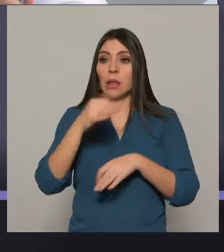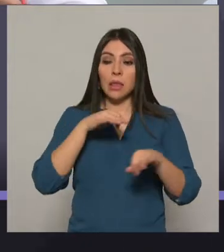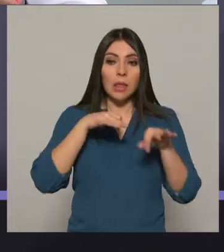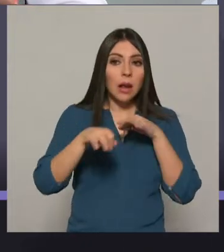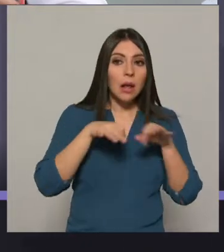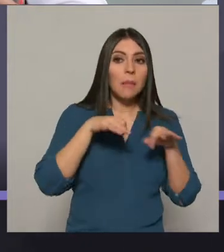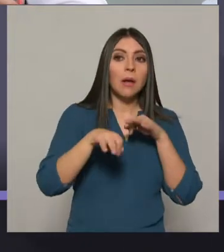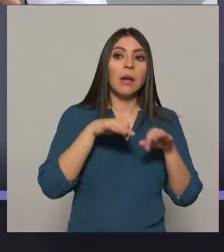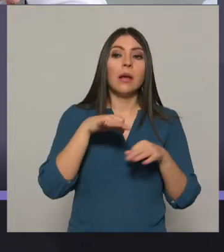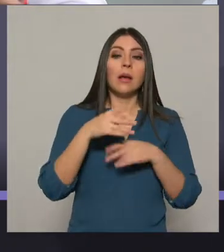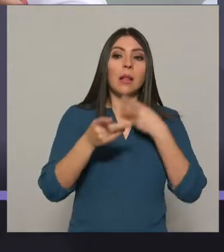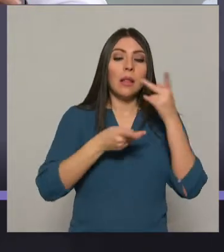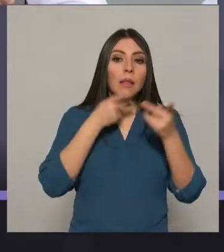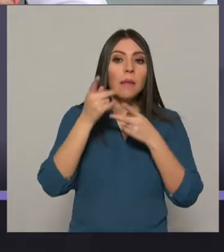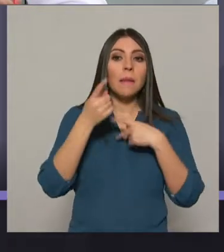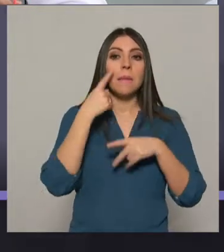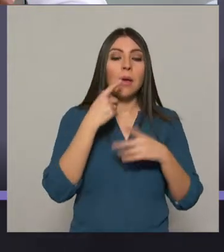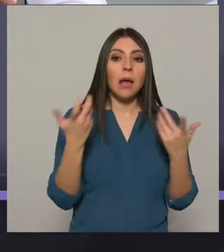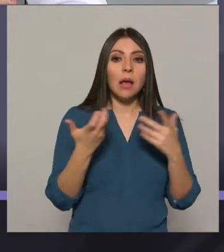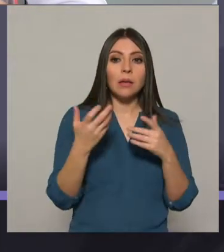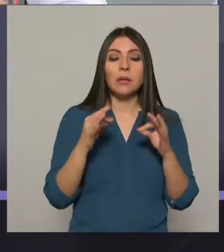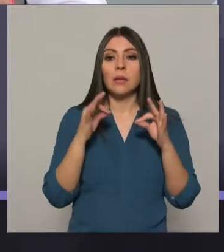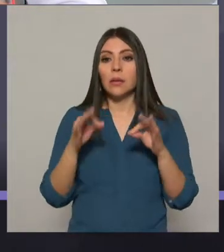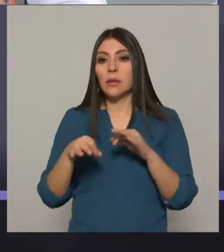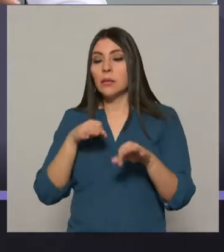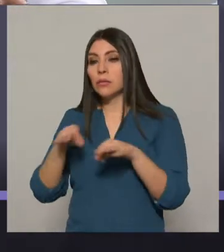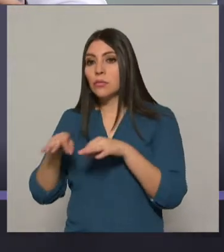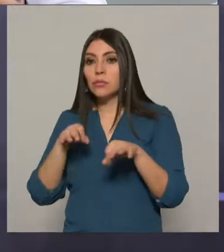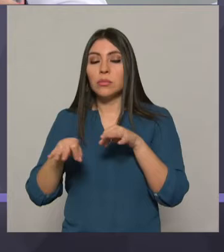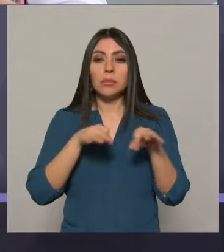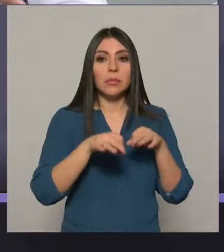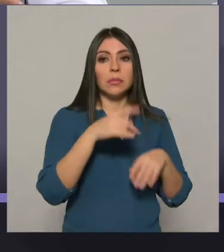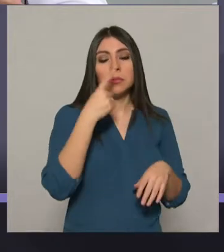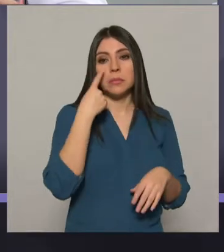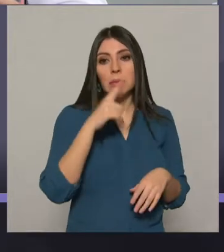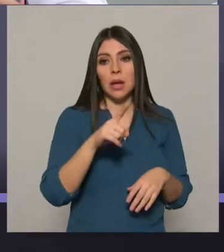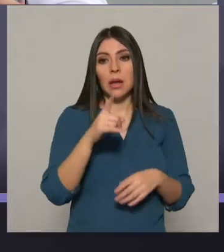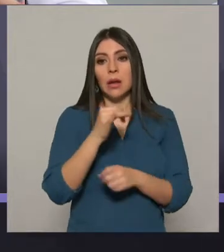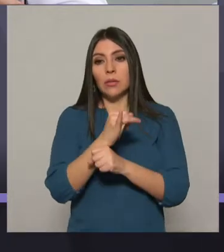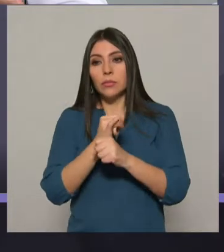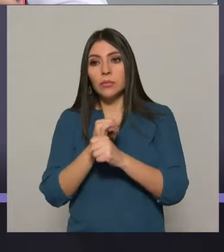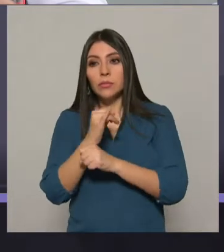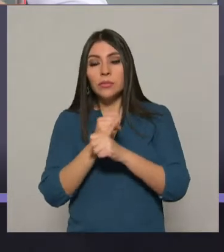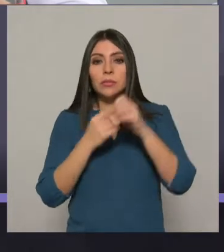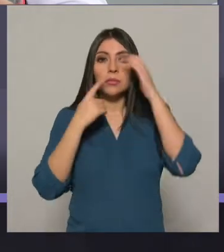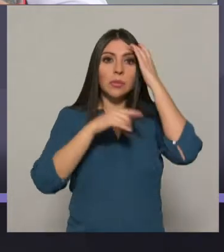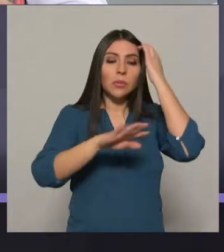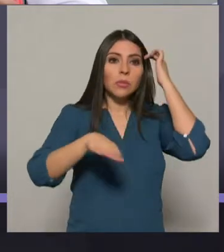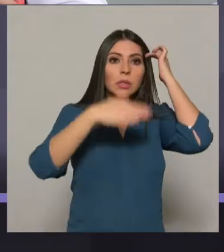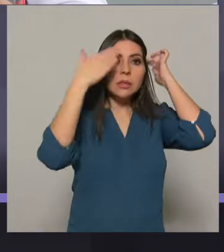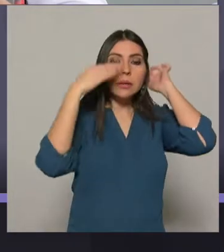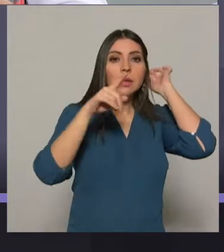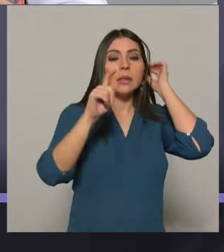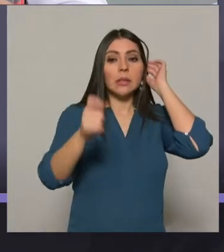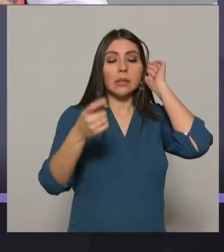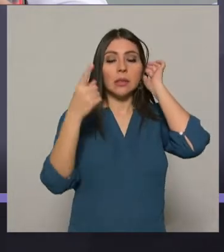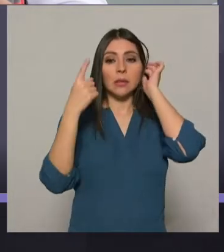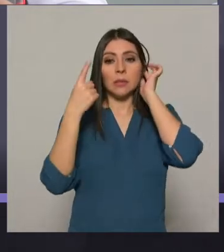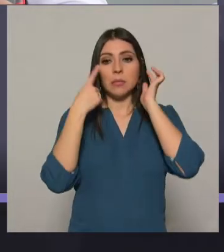y van a estar actuando con funciones de investigación y persecución de los delitos como